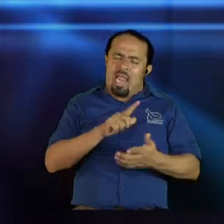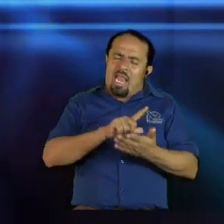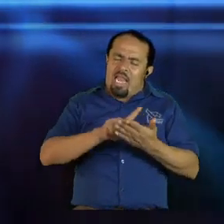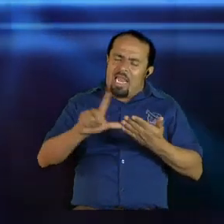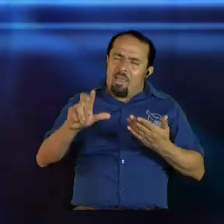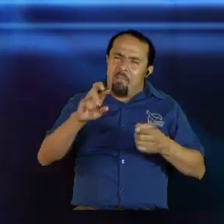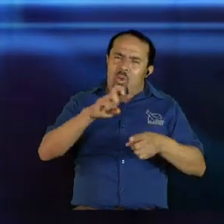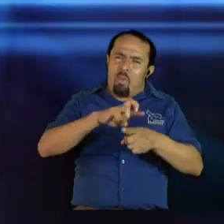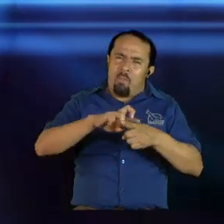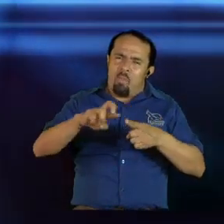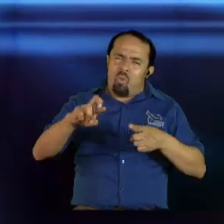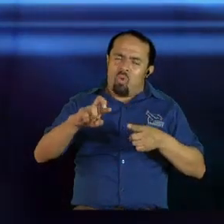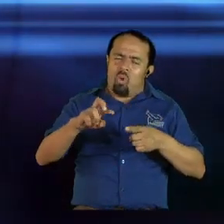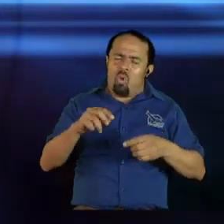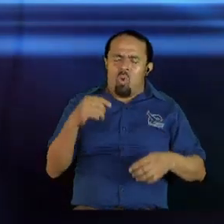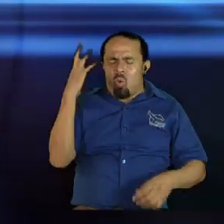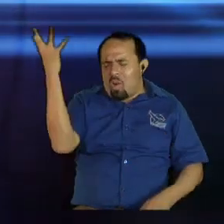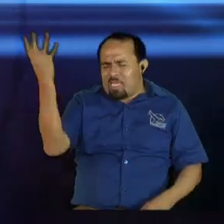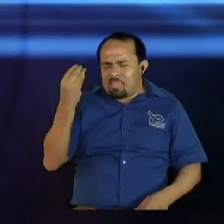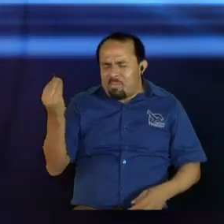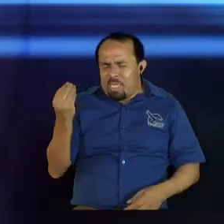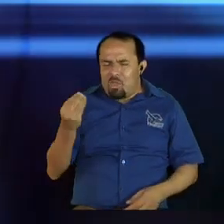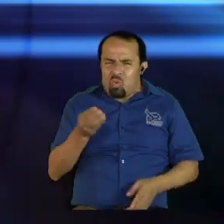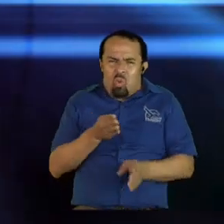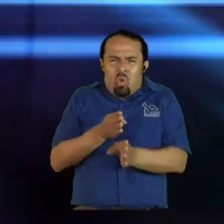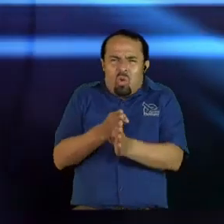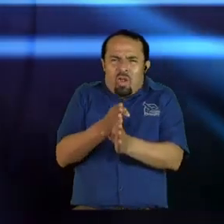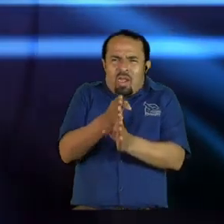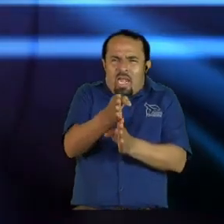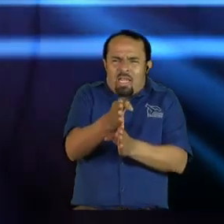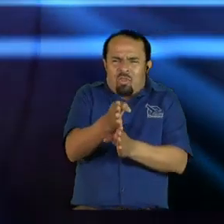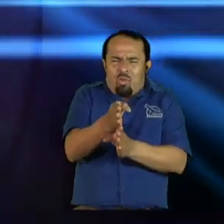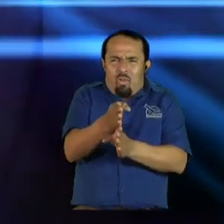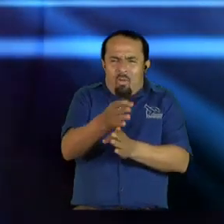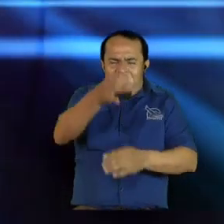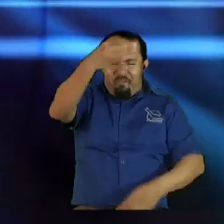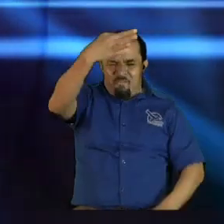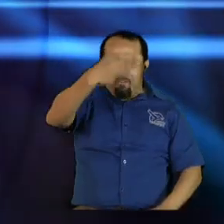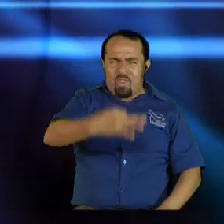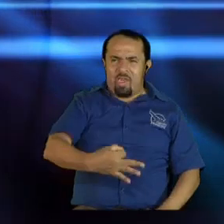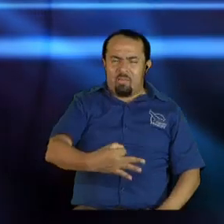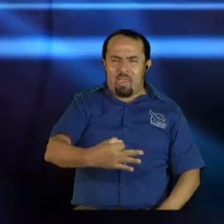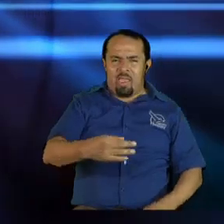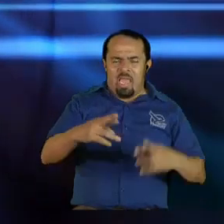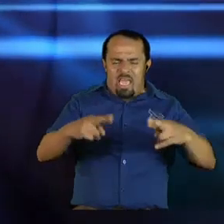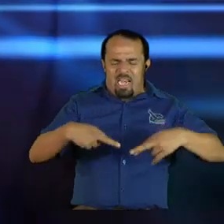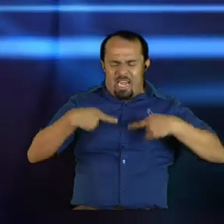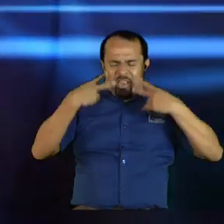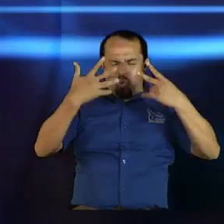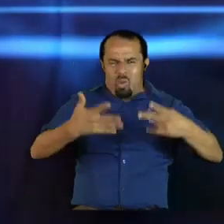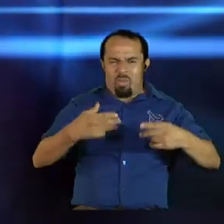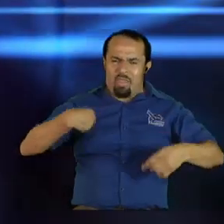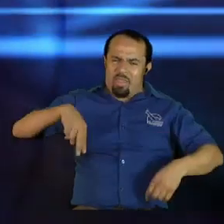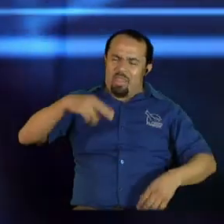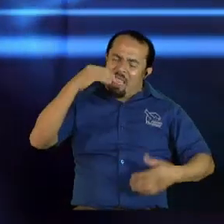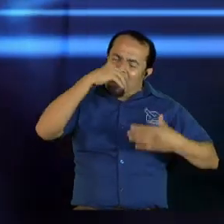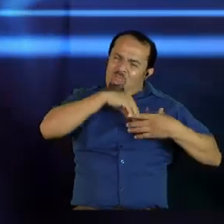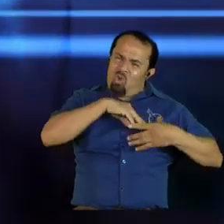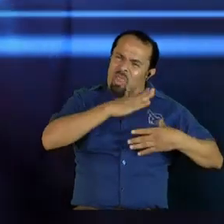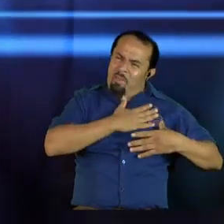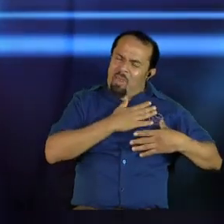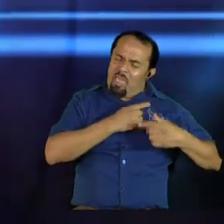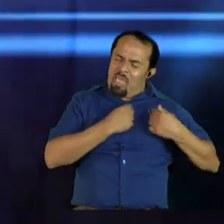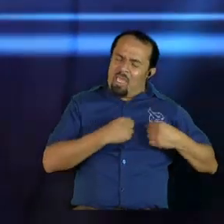Un espíritu recto, en esta versión dice, firme, renueva dentro de mí.